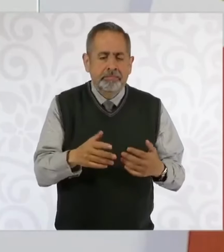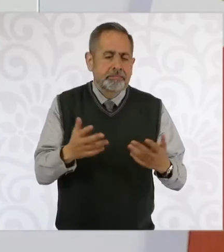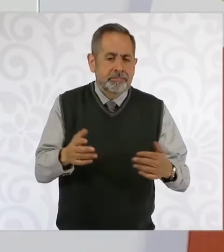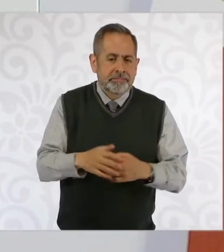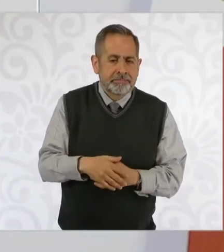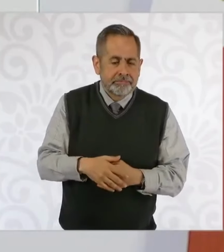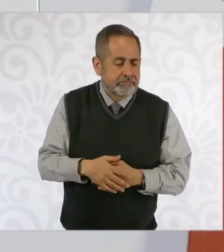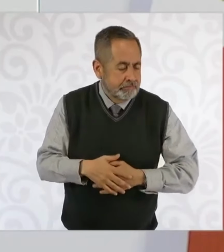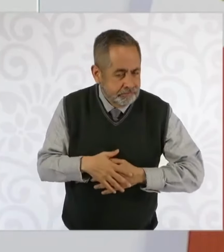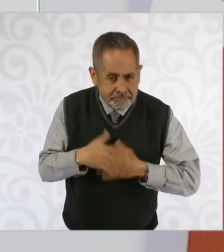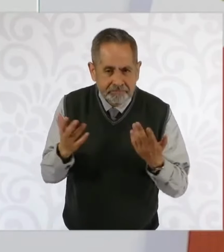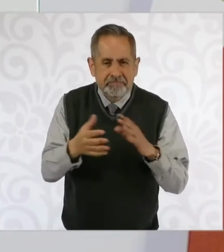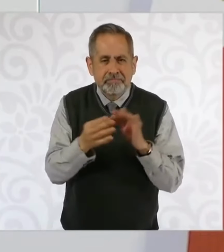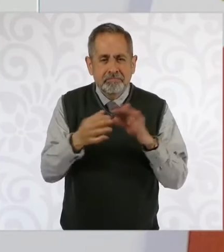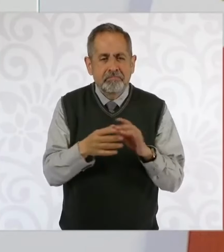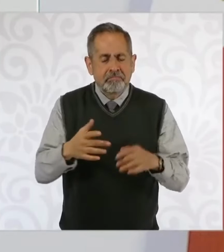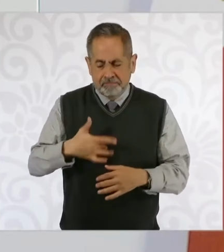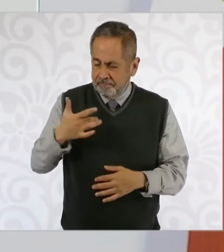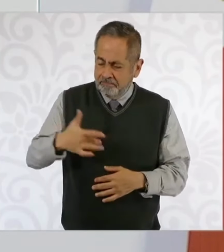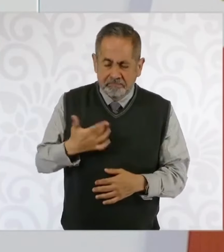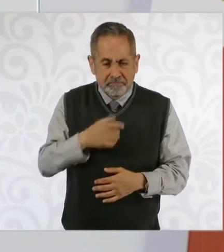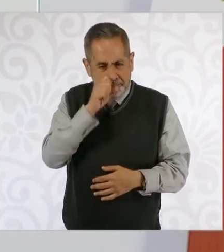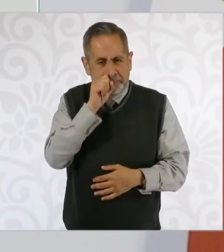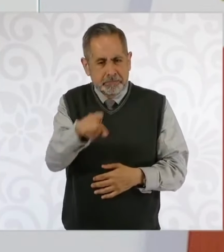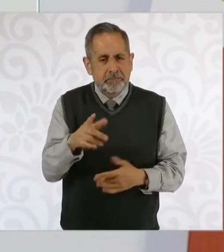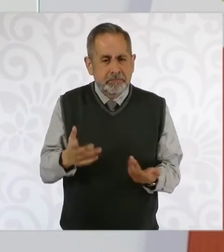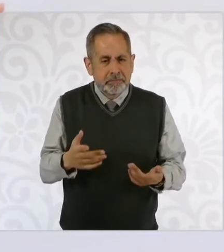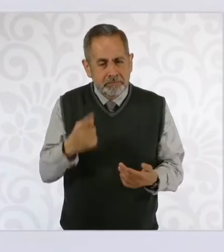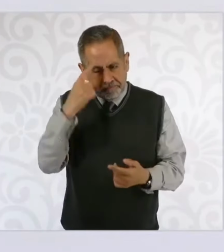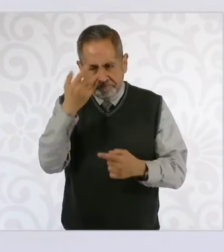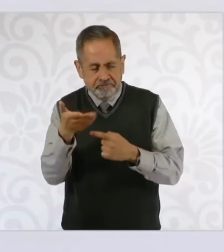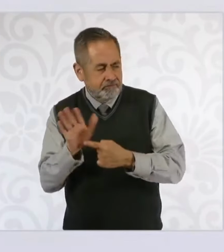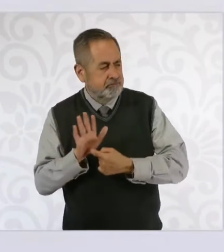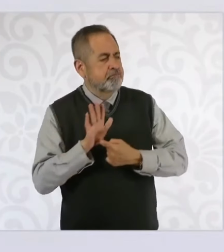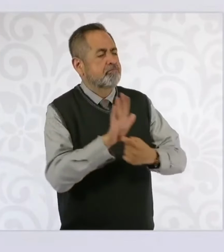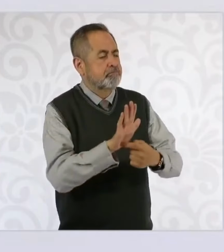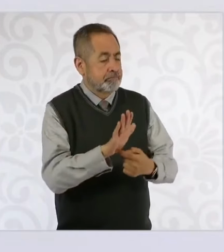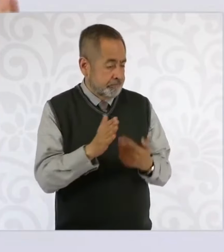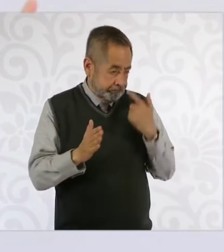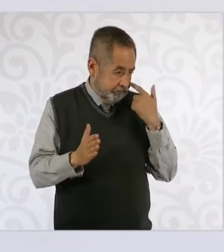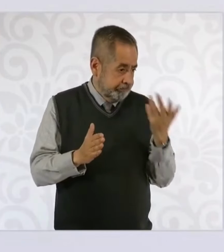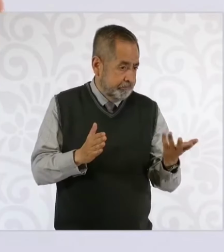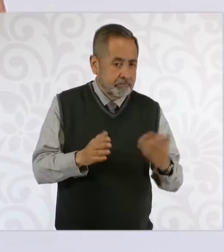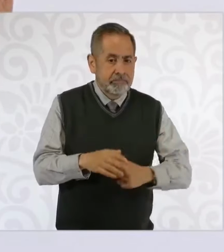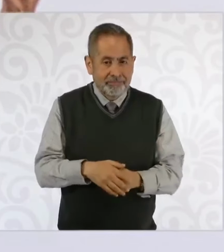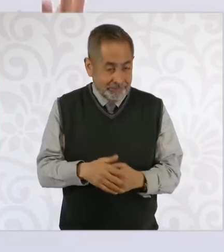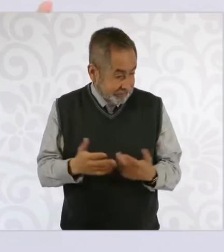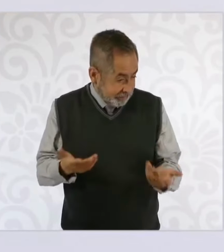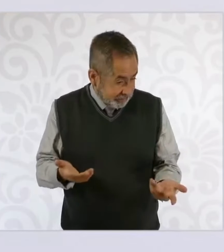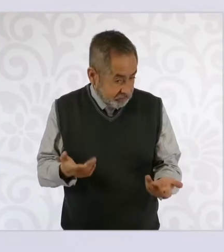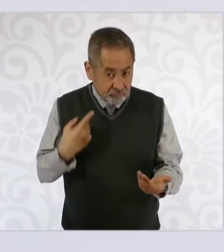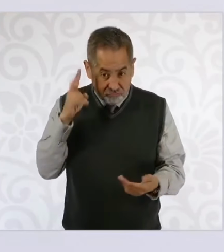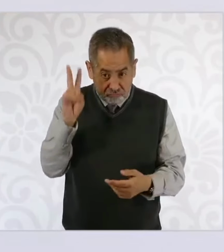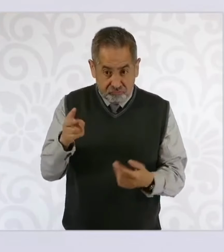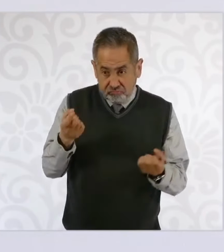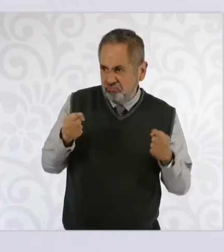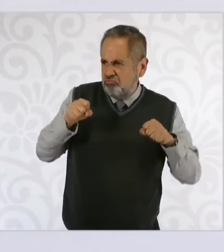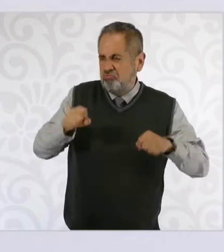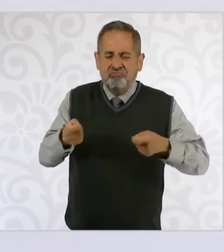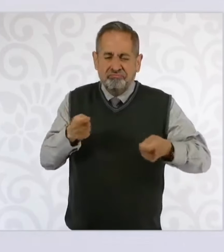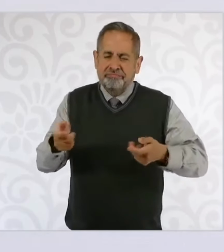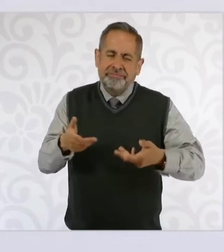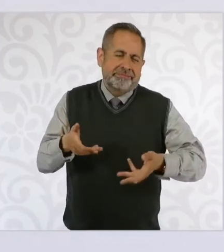provoca también para demostrar que en efecto hay autoritarismo y…